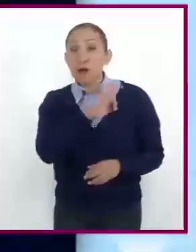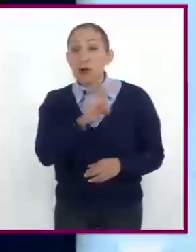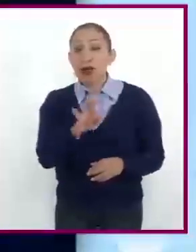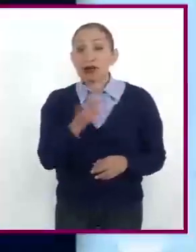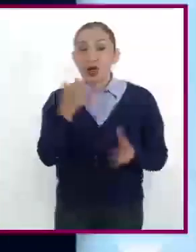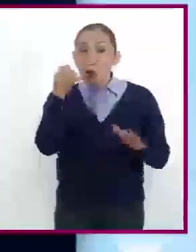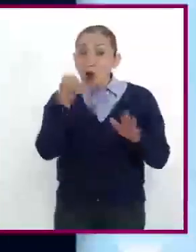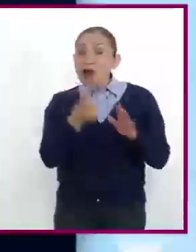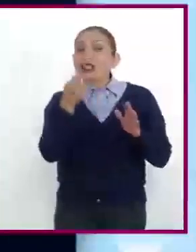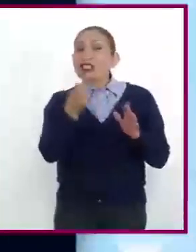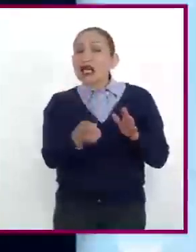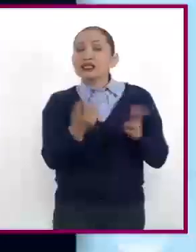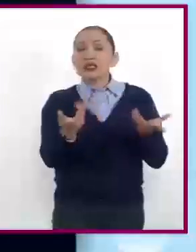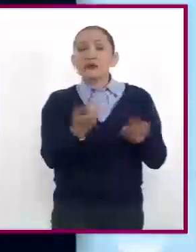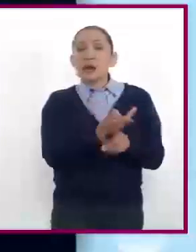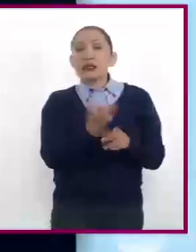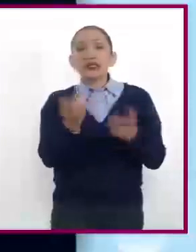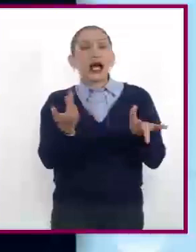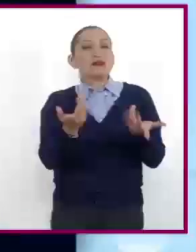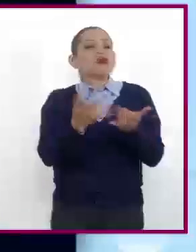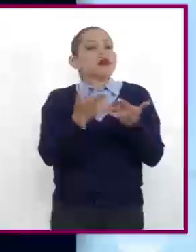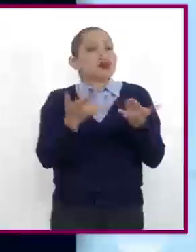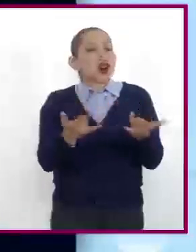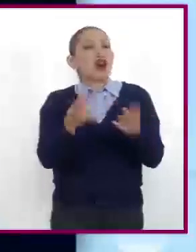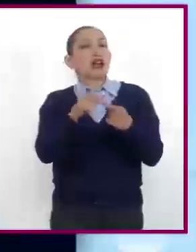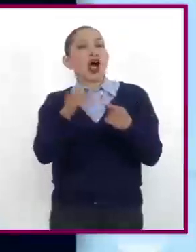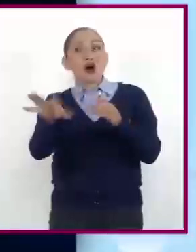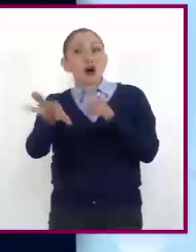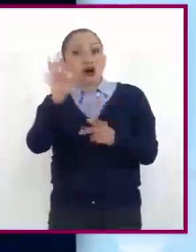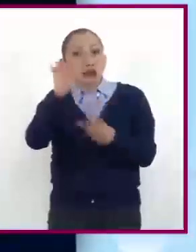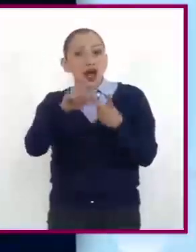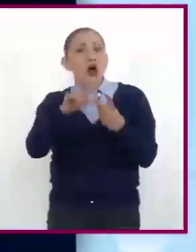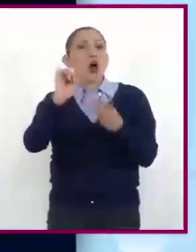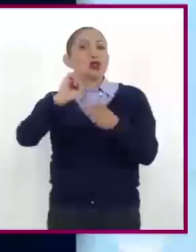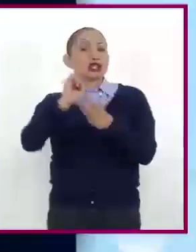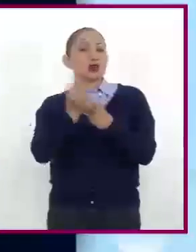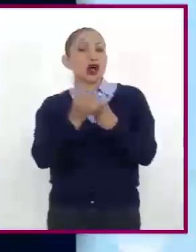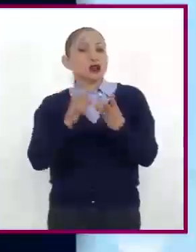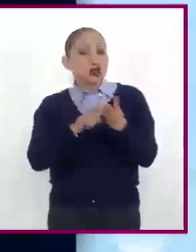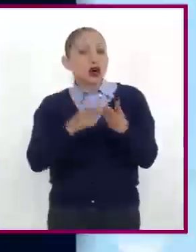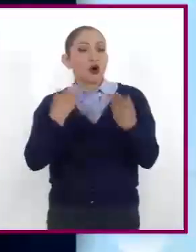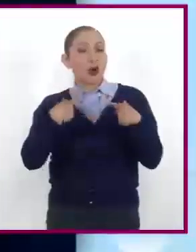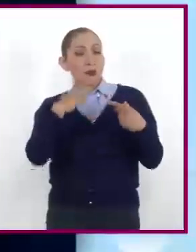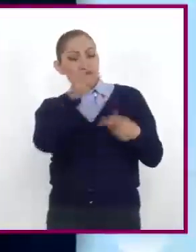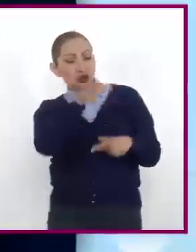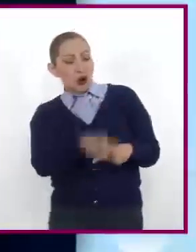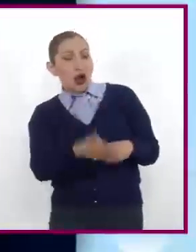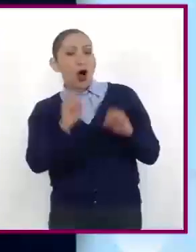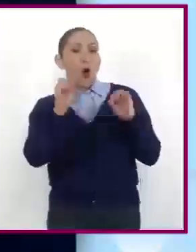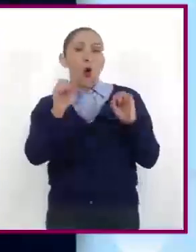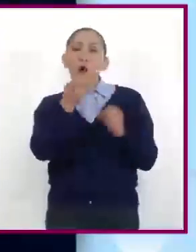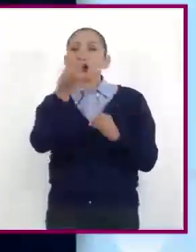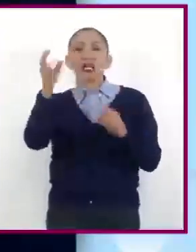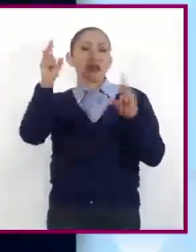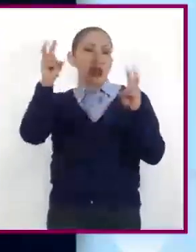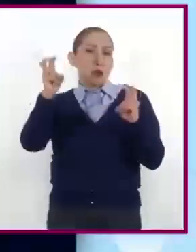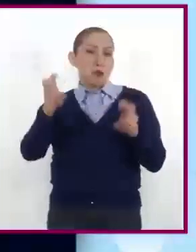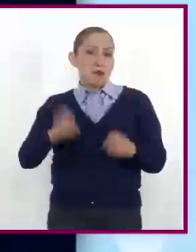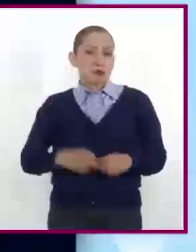tratar con profundidad lo referente a un suceso, un descubrimiento, una situación, un personaje o cualquier otro